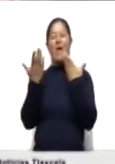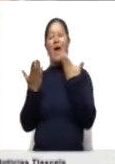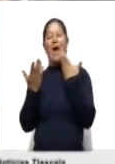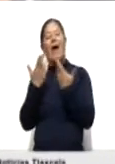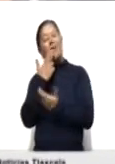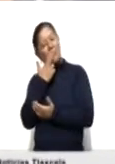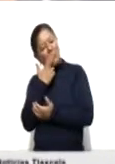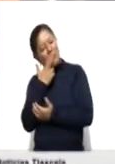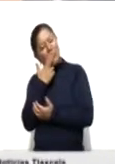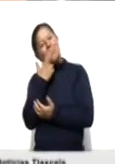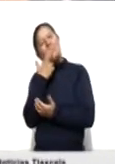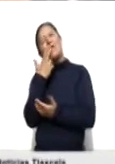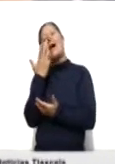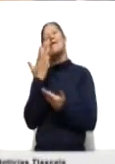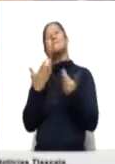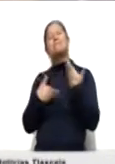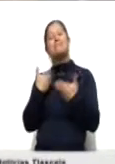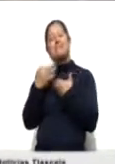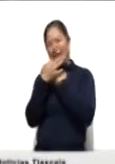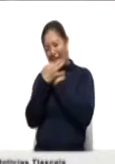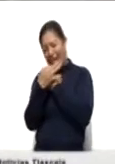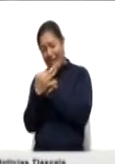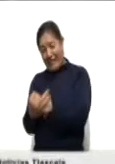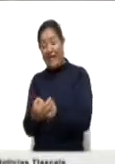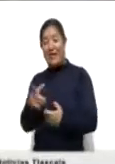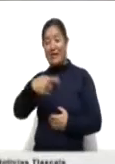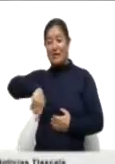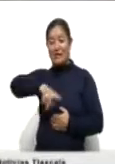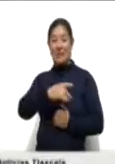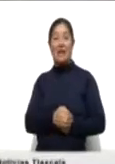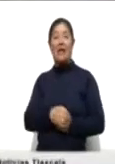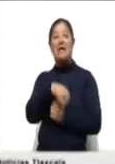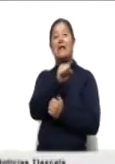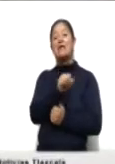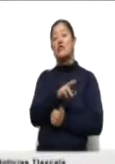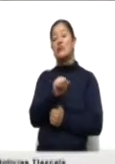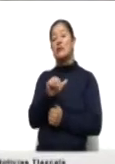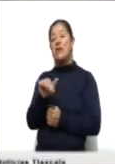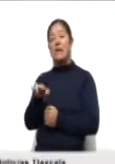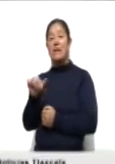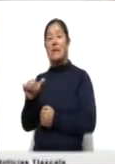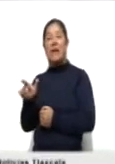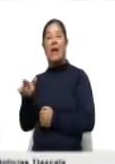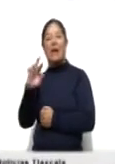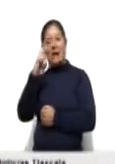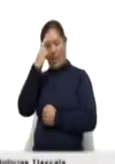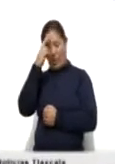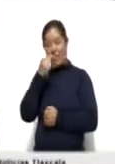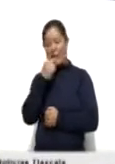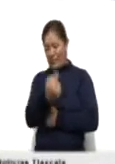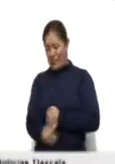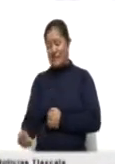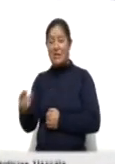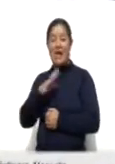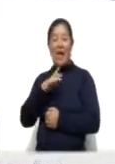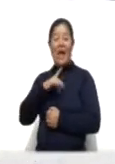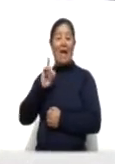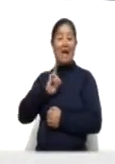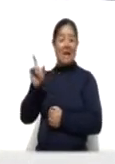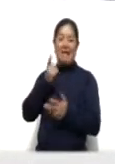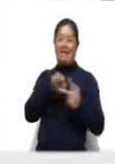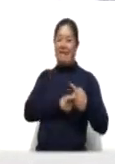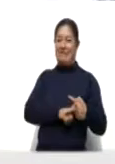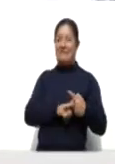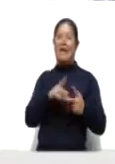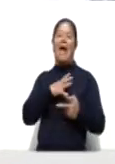de 25 años trabajando en Radio Tlaxcala, Susana Águila recuerda que el público infantil marcó su trayectoria, porque